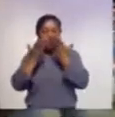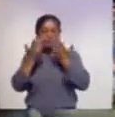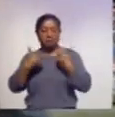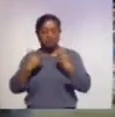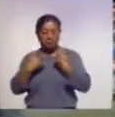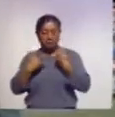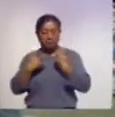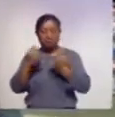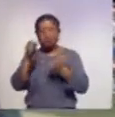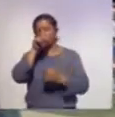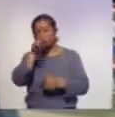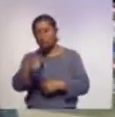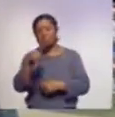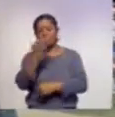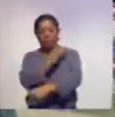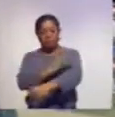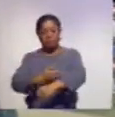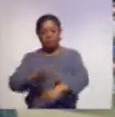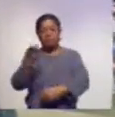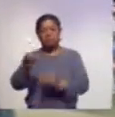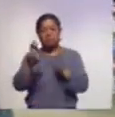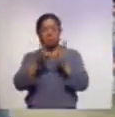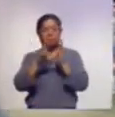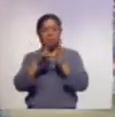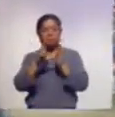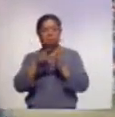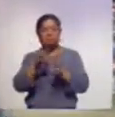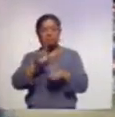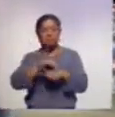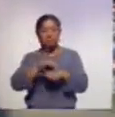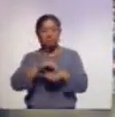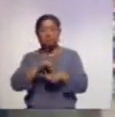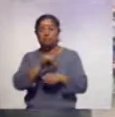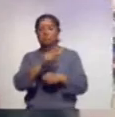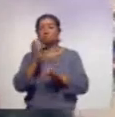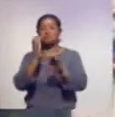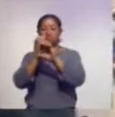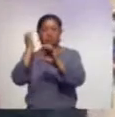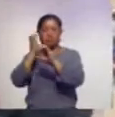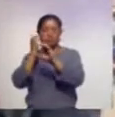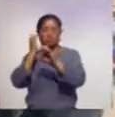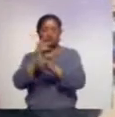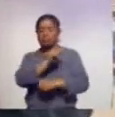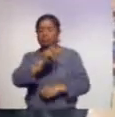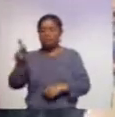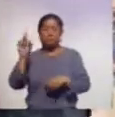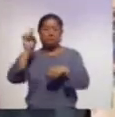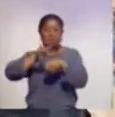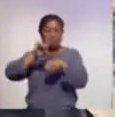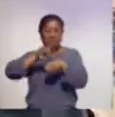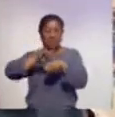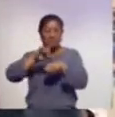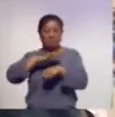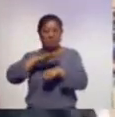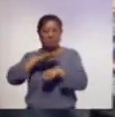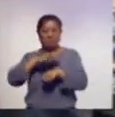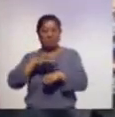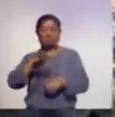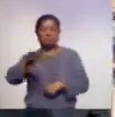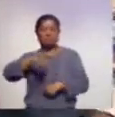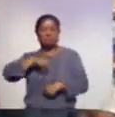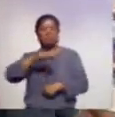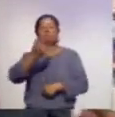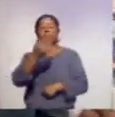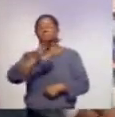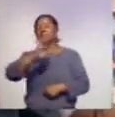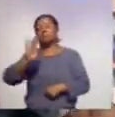pues con esta credencial les permite que en las líneas del transporte público que ellos todos los días utilizan obtengan un 50%